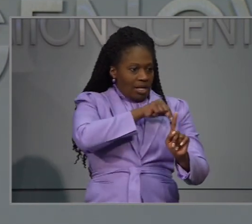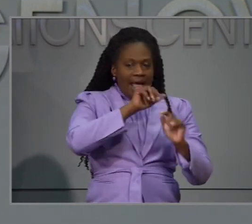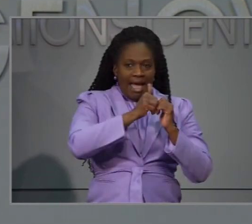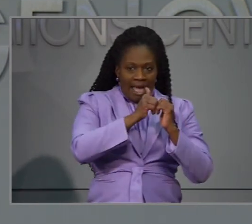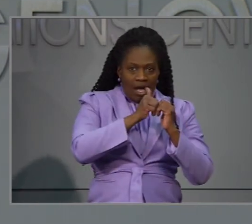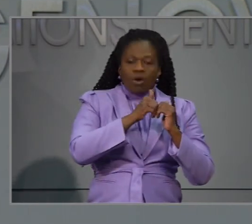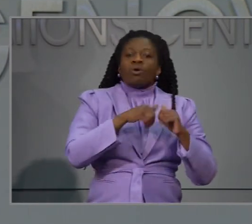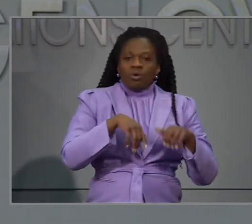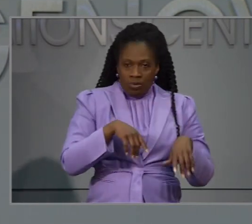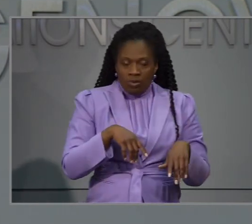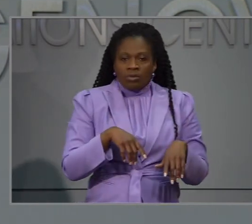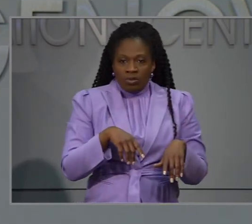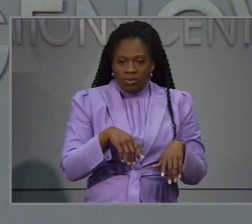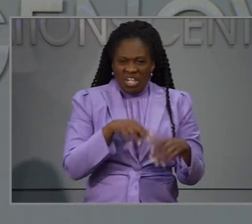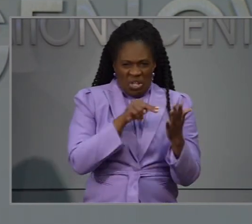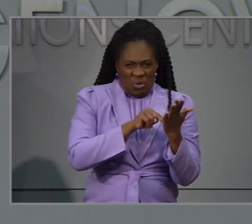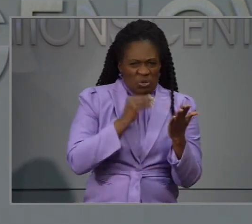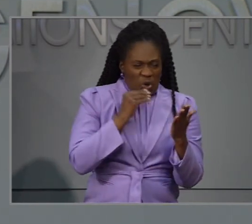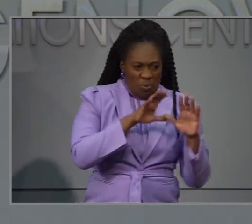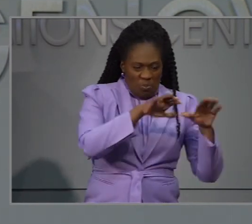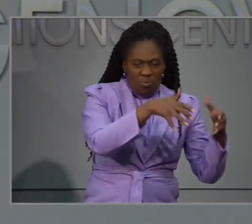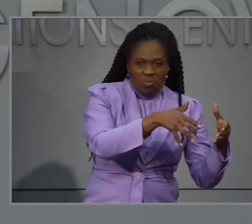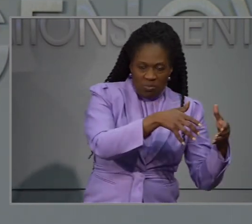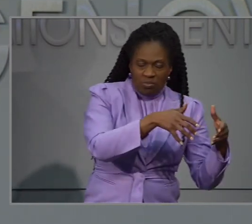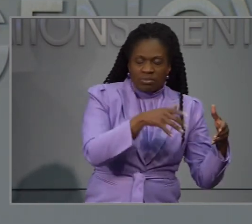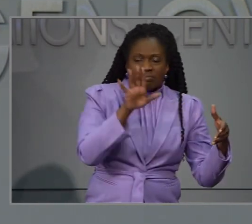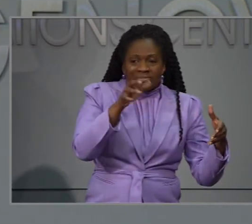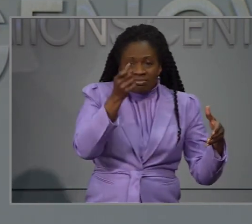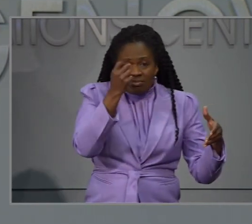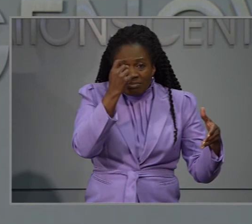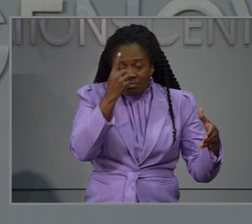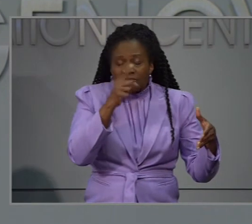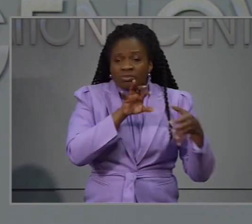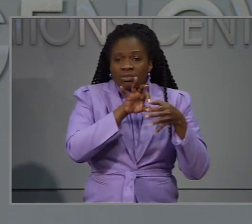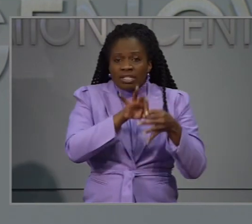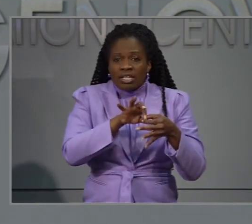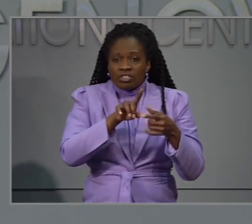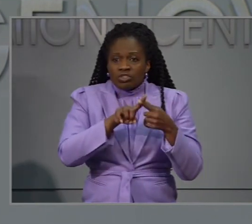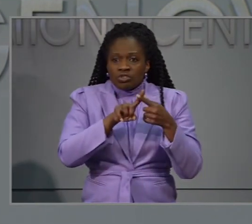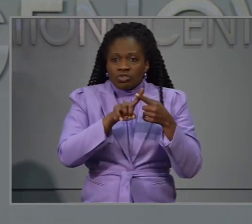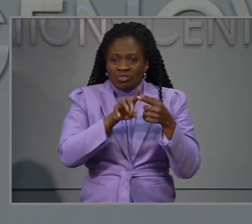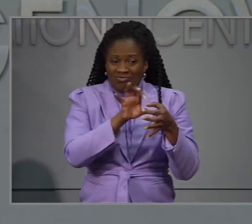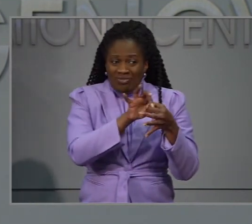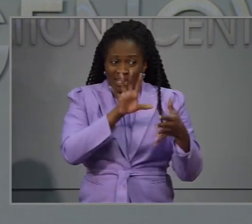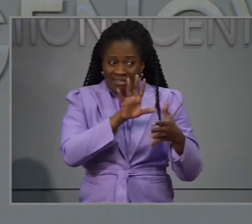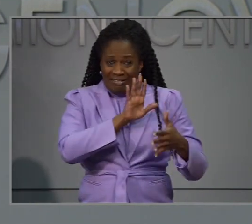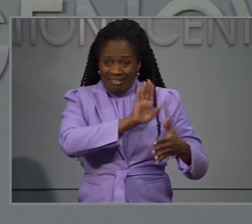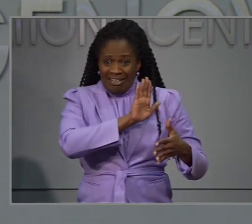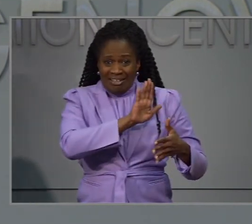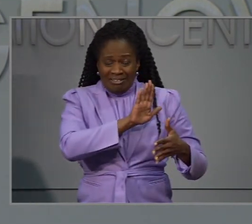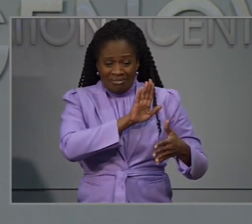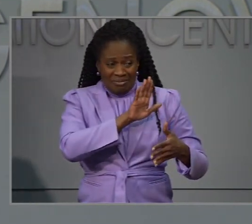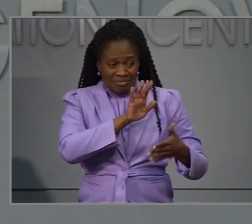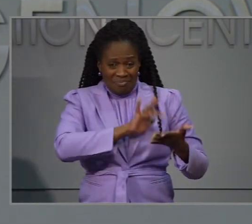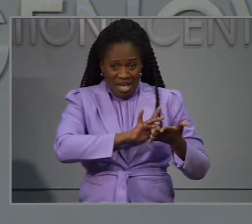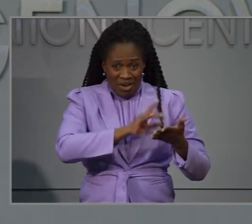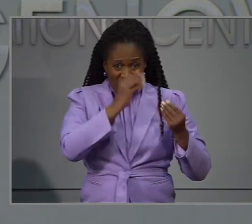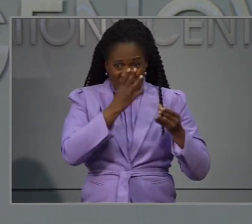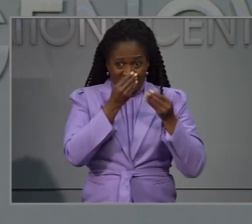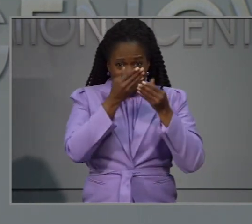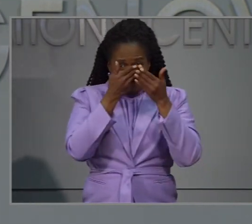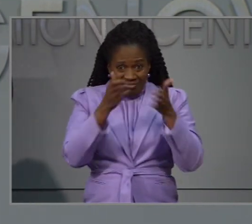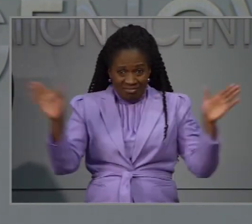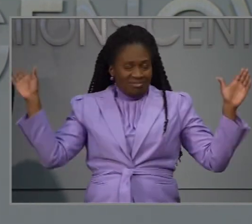provino el virus en estos asilos y la gente realmente tiene que comprender que el dar a